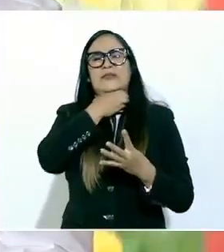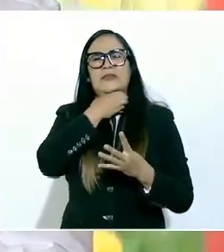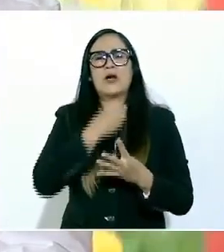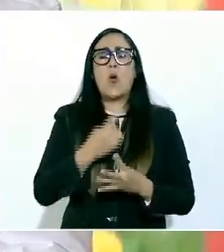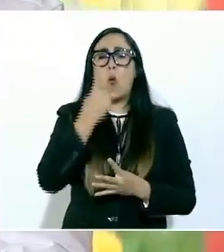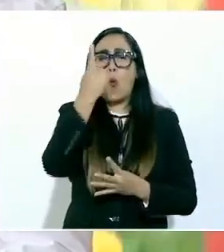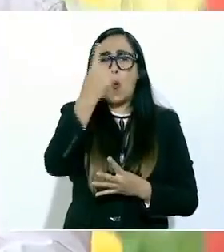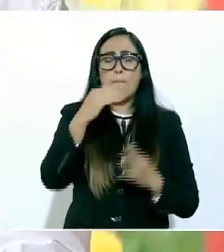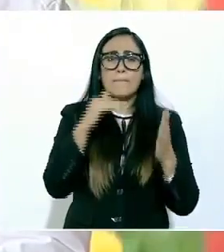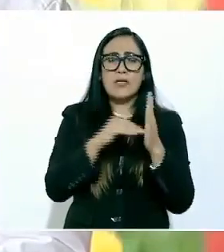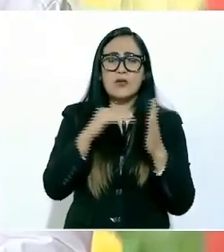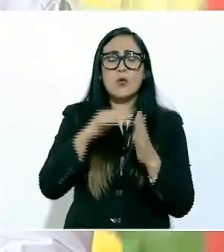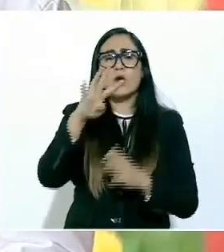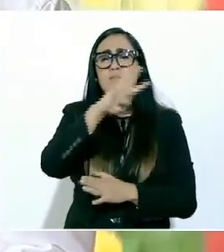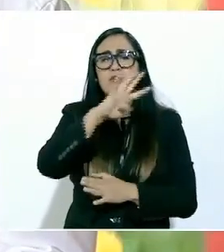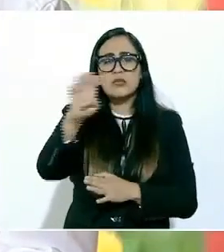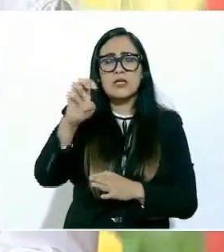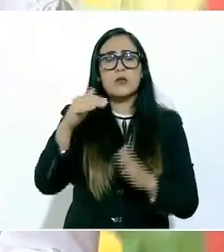1.400.000 empleos